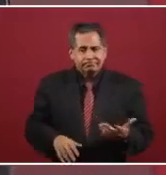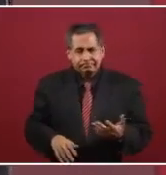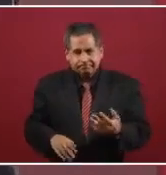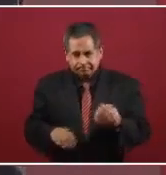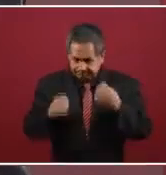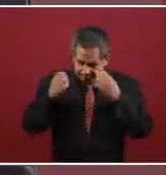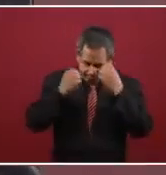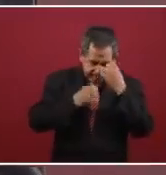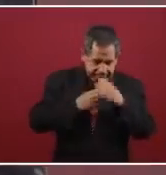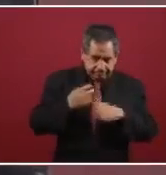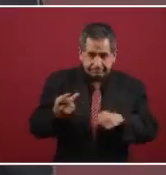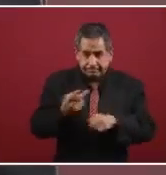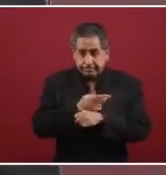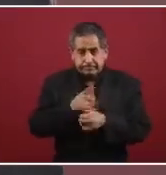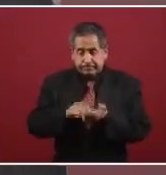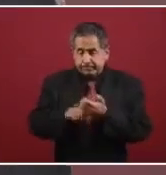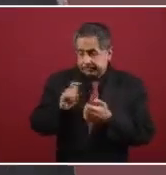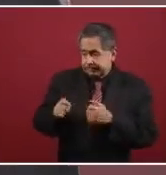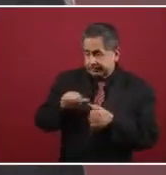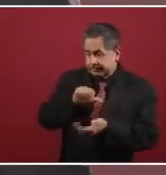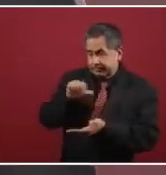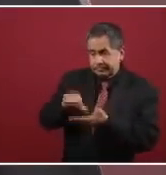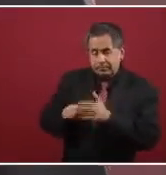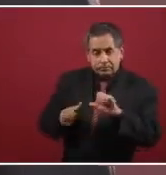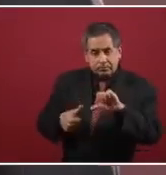analizando lo que está sucediendo en Centroamérica.